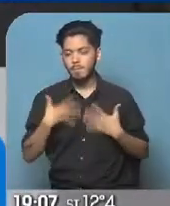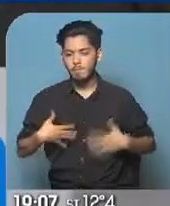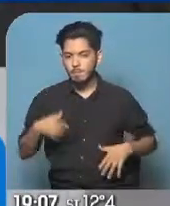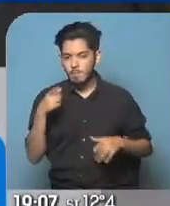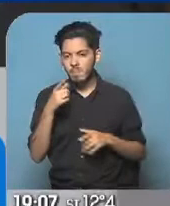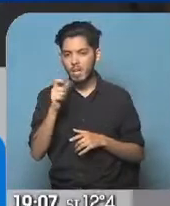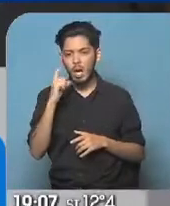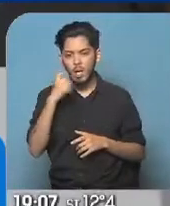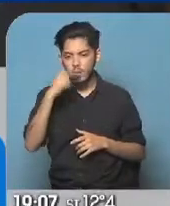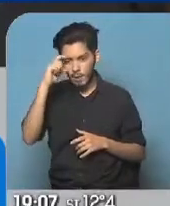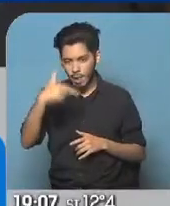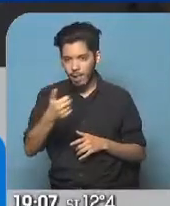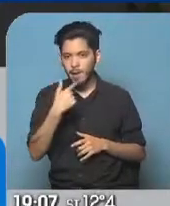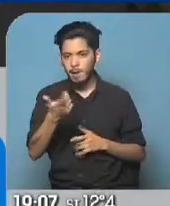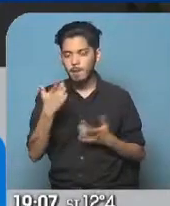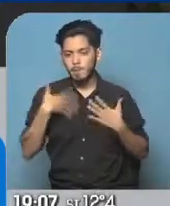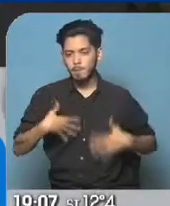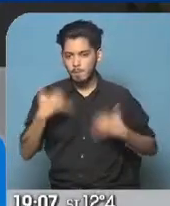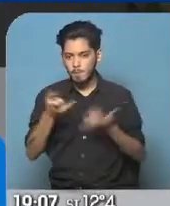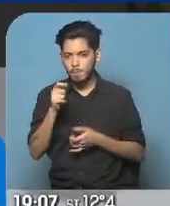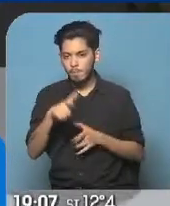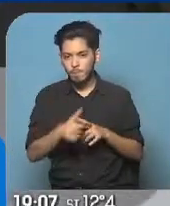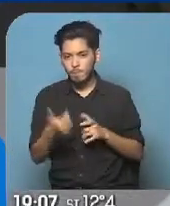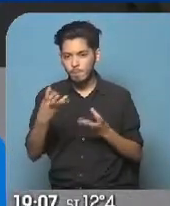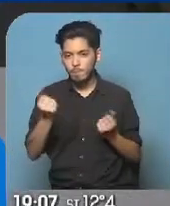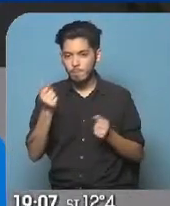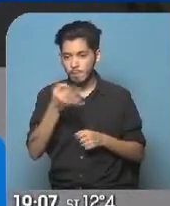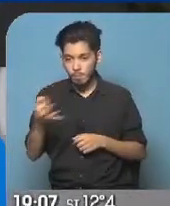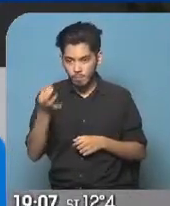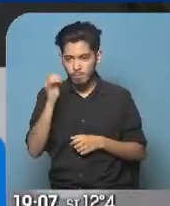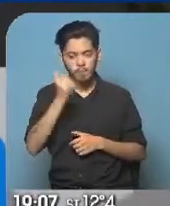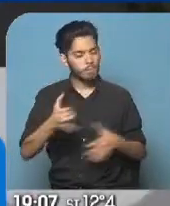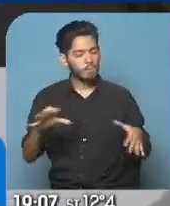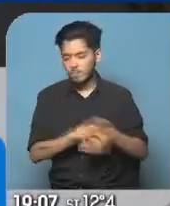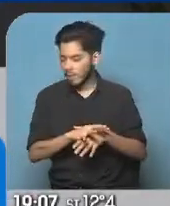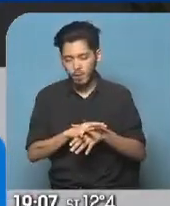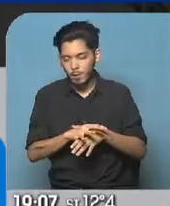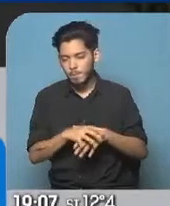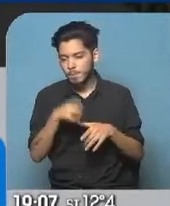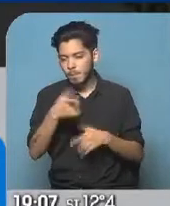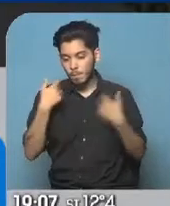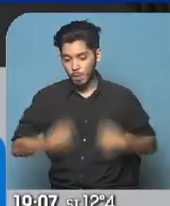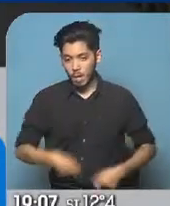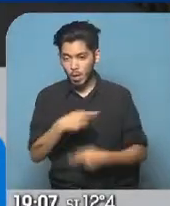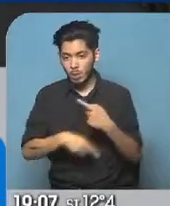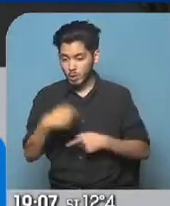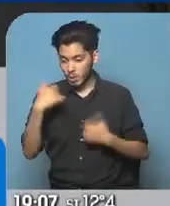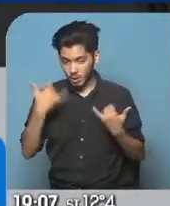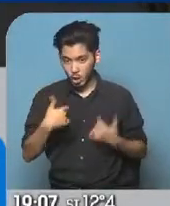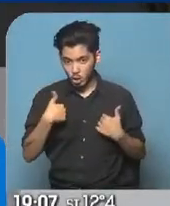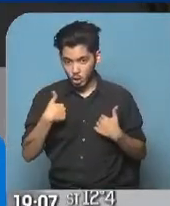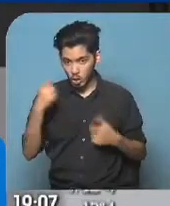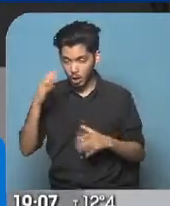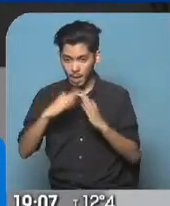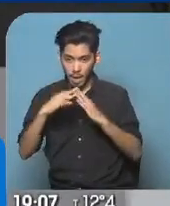lagóstena dijo que vestía a tu hermana cuando había desaparecido correcto sí de hecho el suéter lo tengo yo acá en mi casa